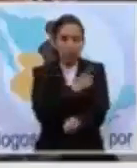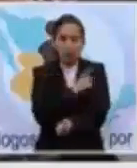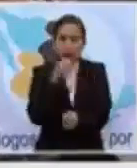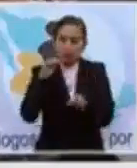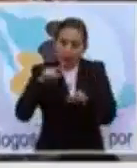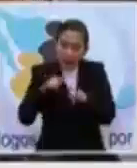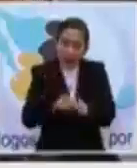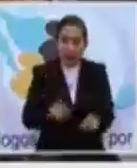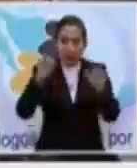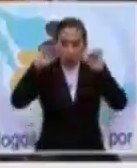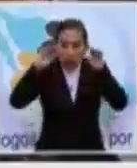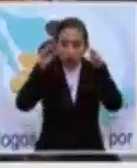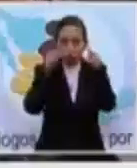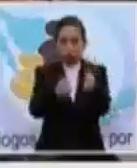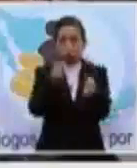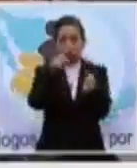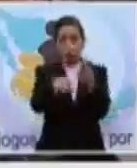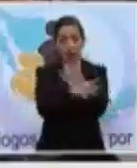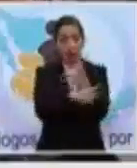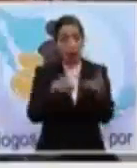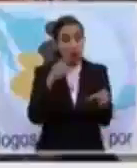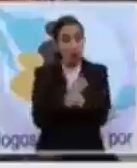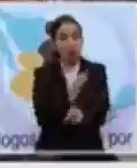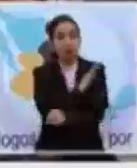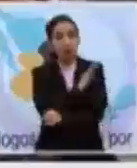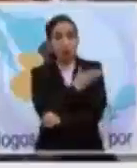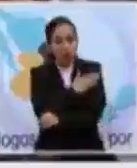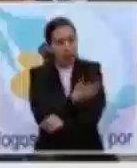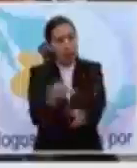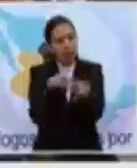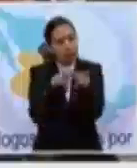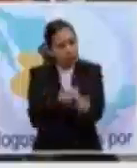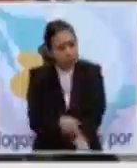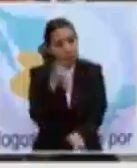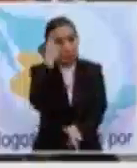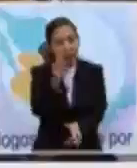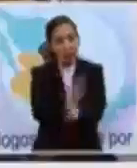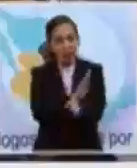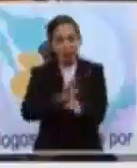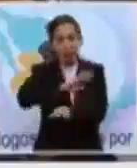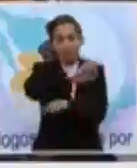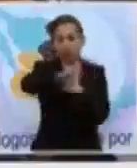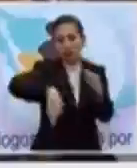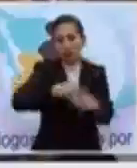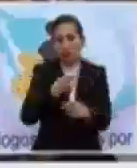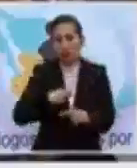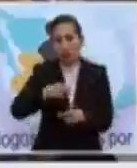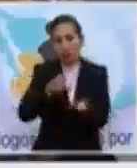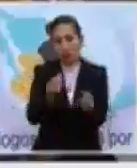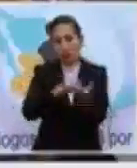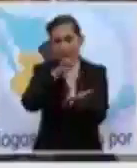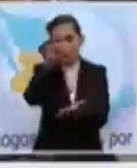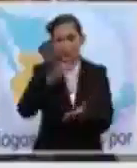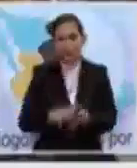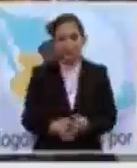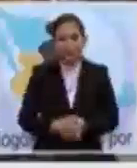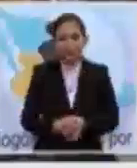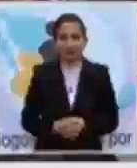seguimos enfocándonos en que las cosas buenas continúen para el bien de todos los mexicanos. Muchas gracias,